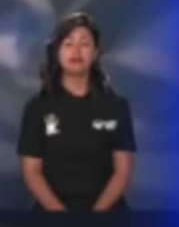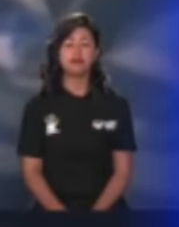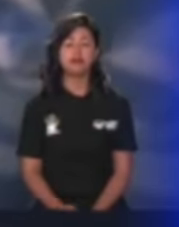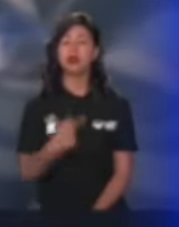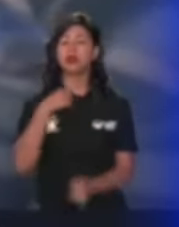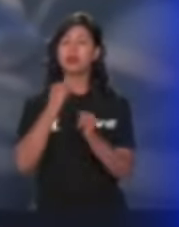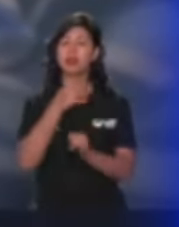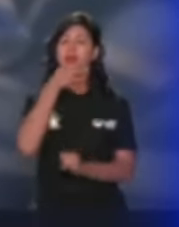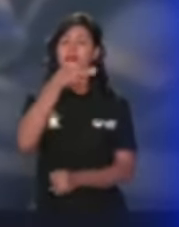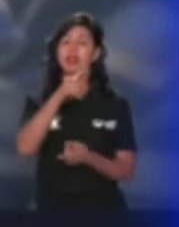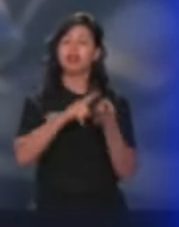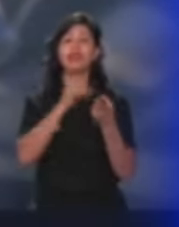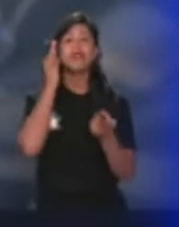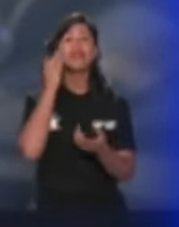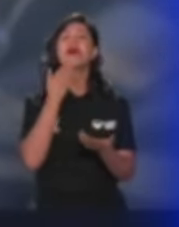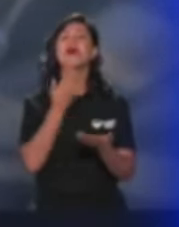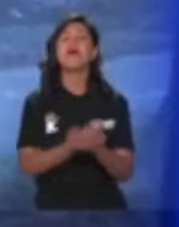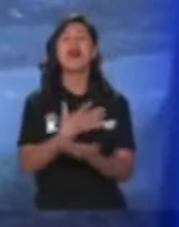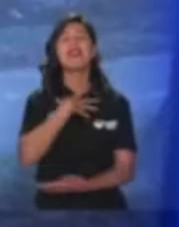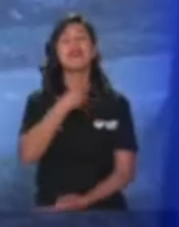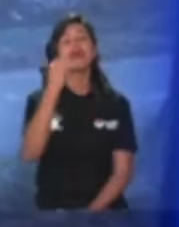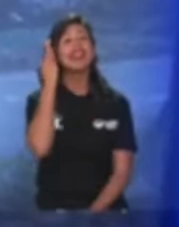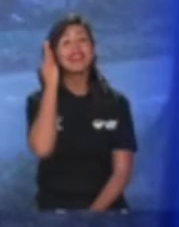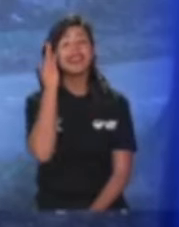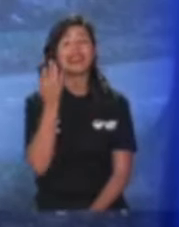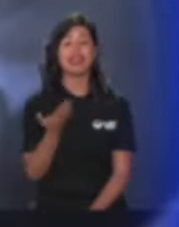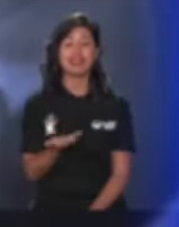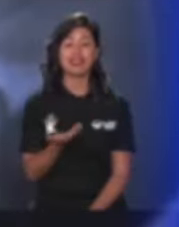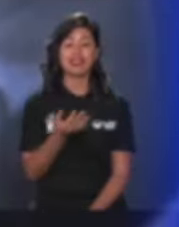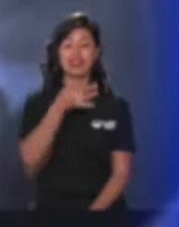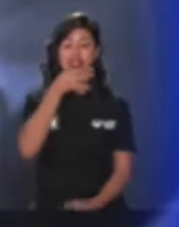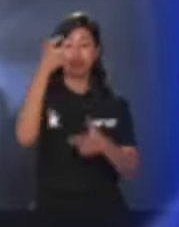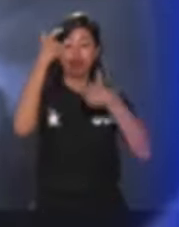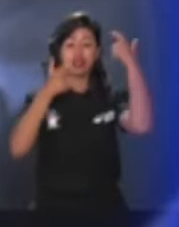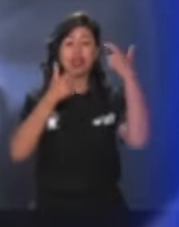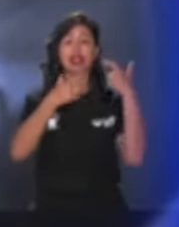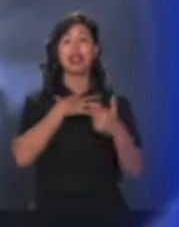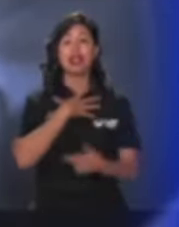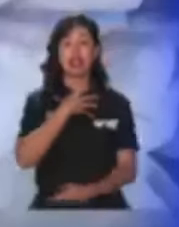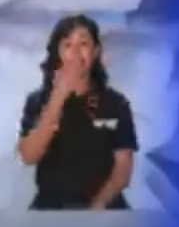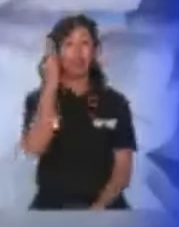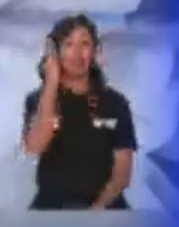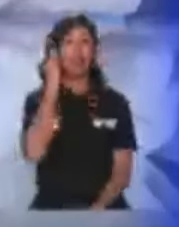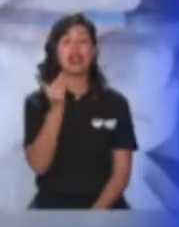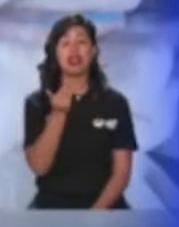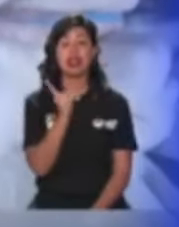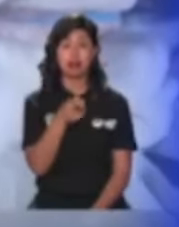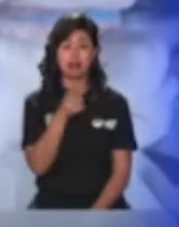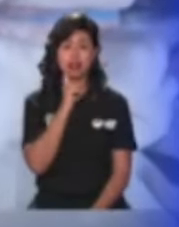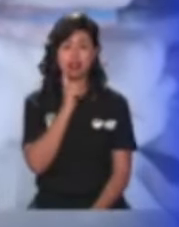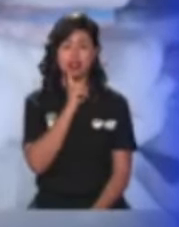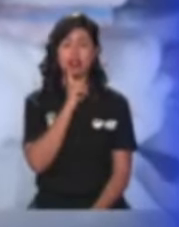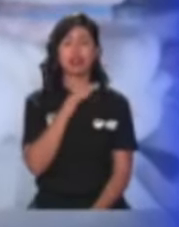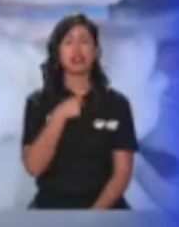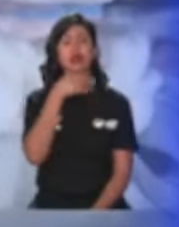Yo siempre decía a mi vieja, cuando me tenía una hija mujer. Los doctores, ¿quién tal que ayer dijeron que mi hija venía con la discapacidad? Yo le dije,